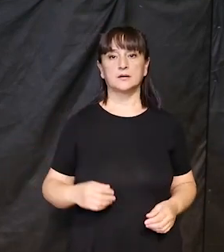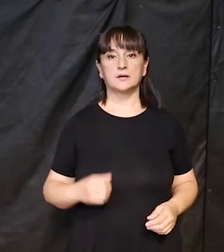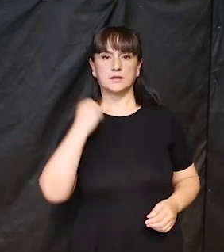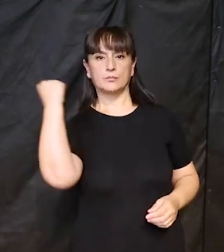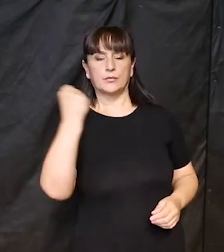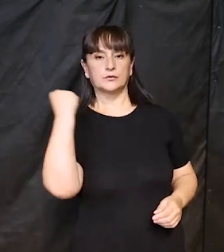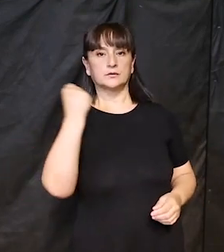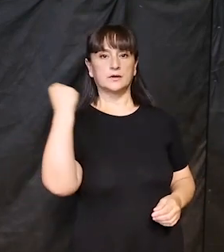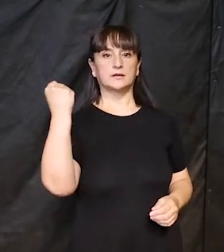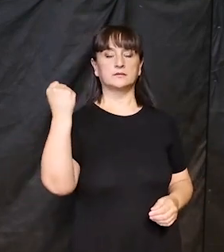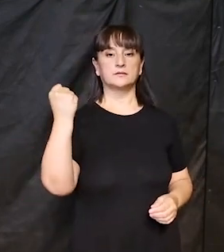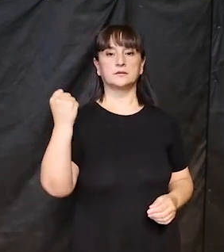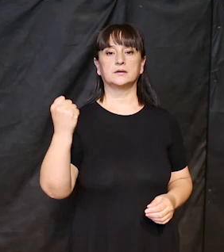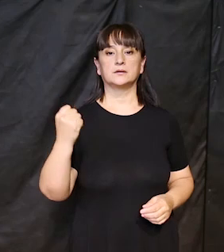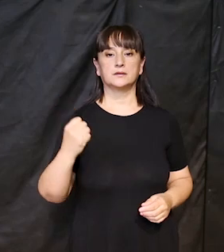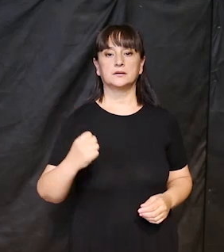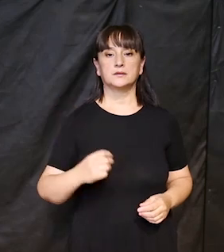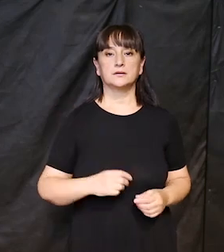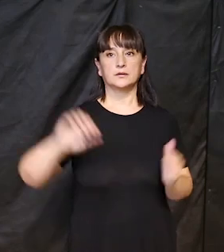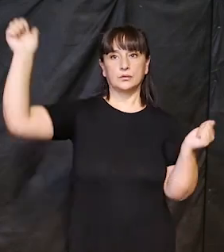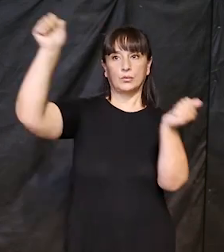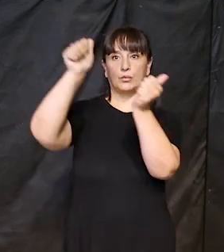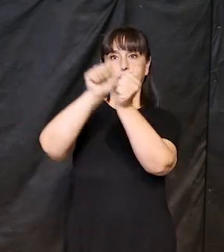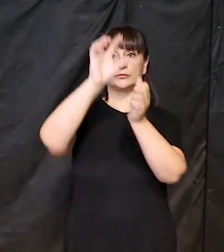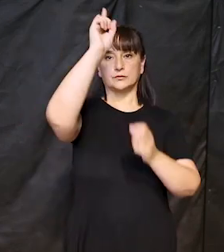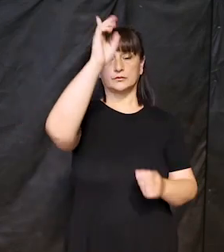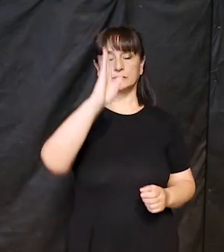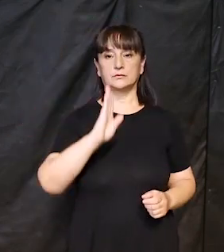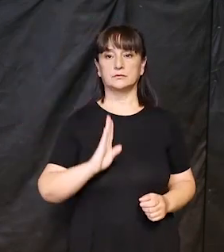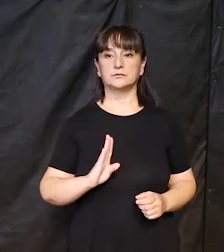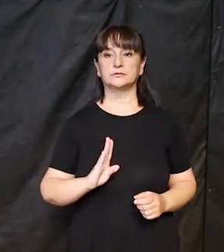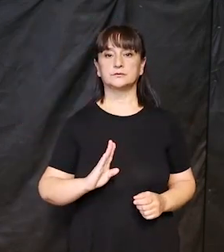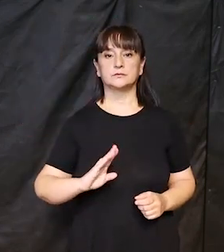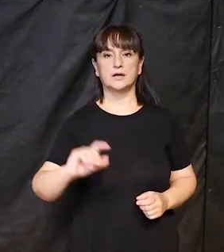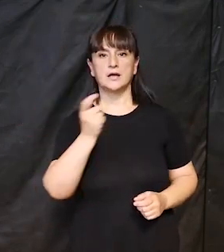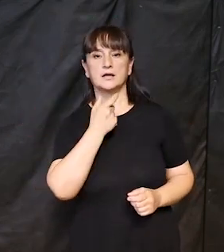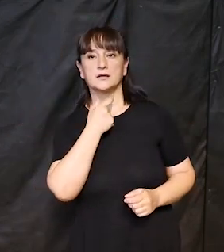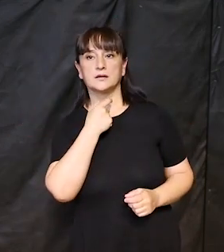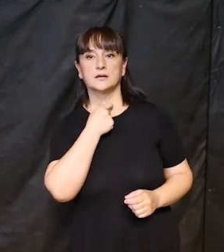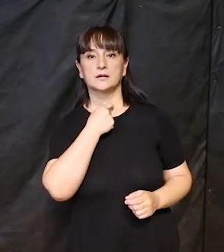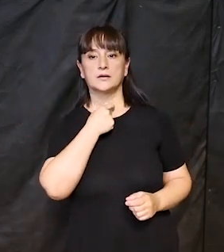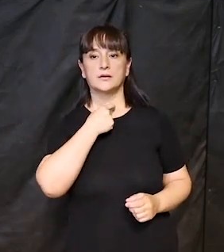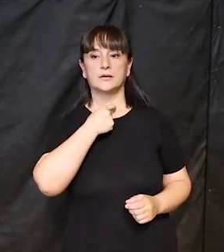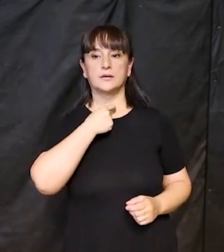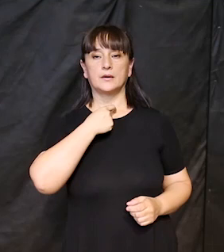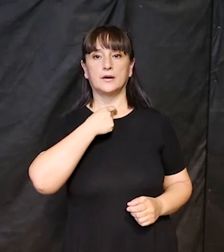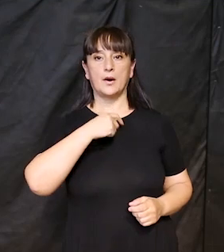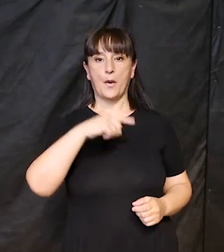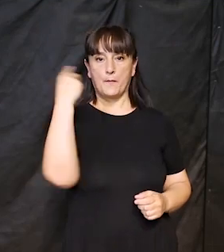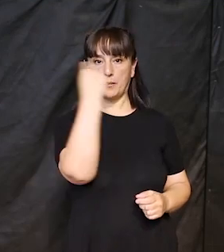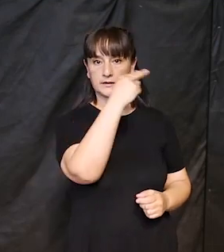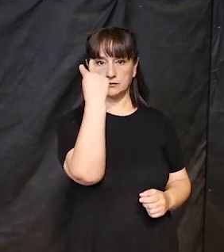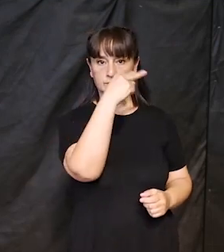quiero hablarte de lo que dios tiene para tu vida y para mi vida estamos en la